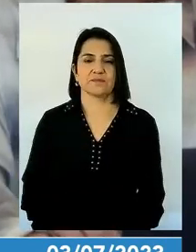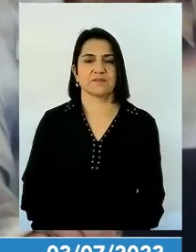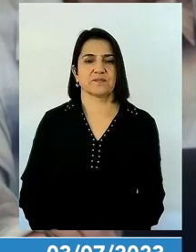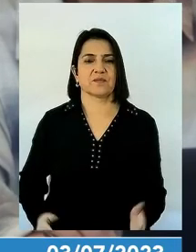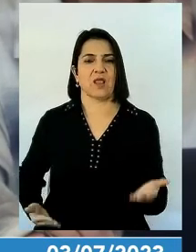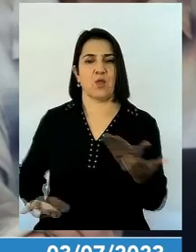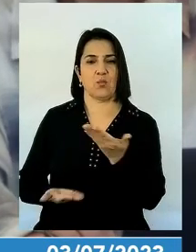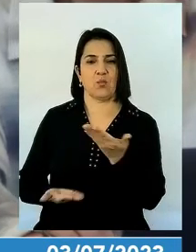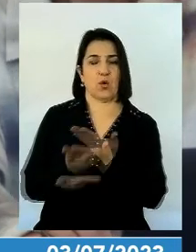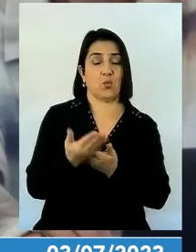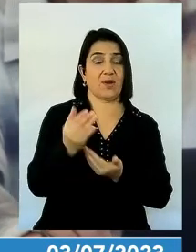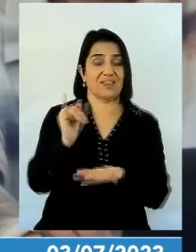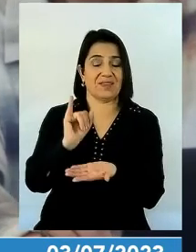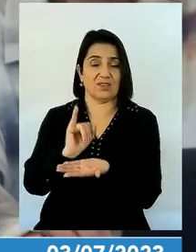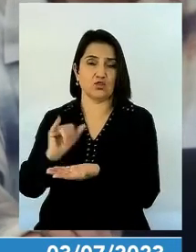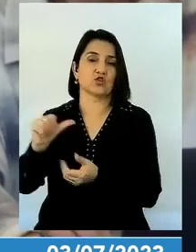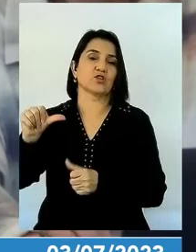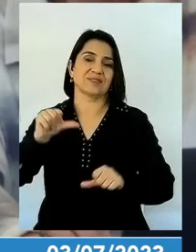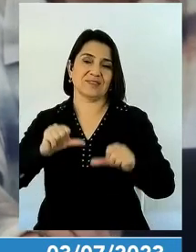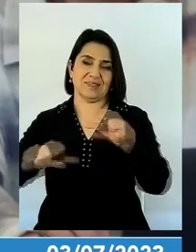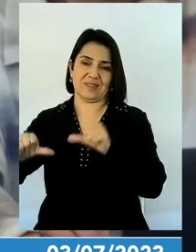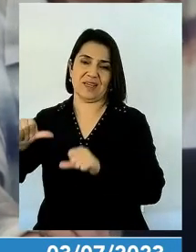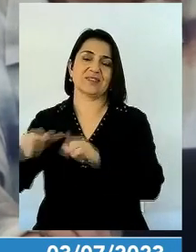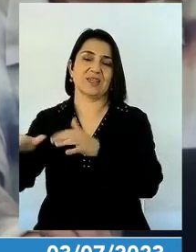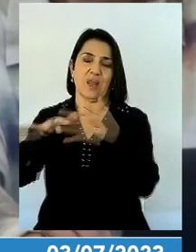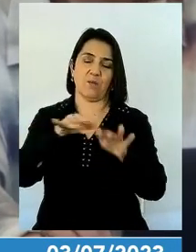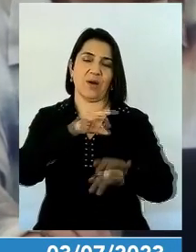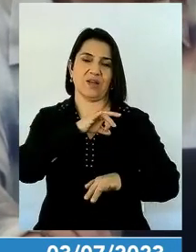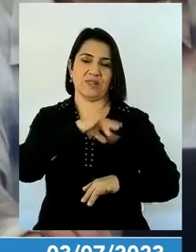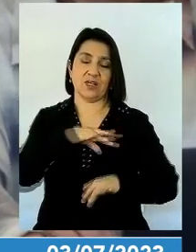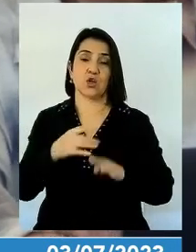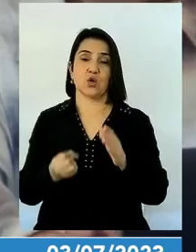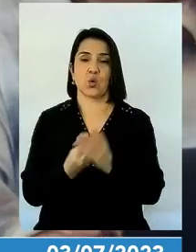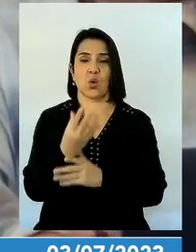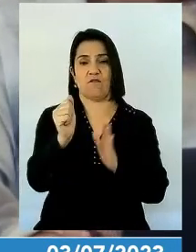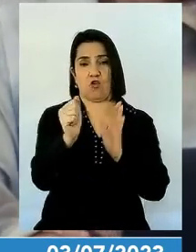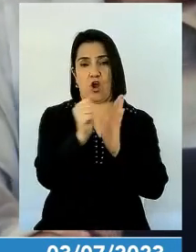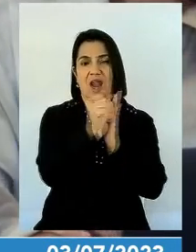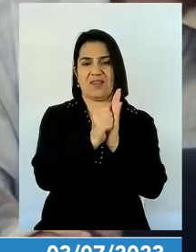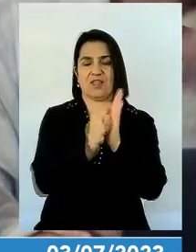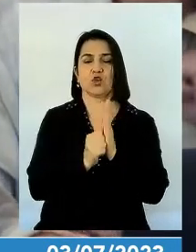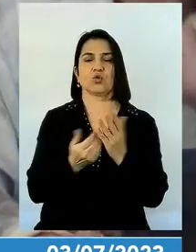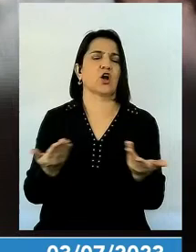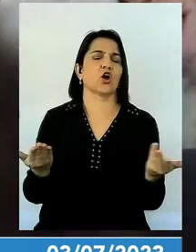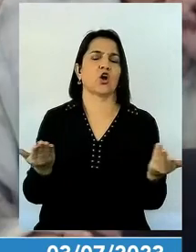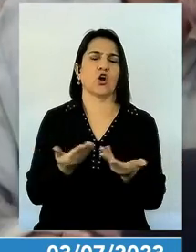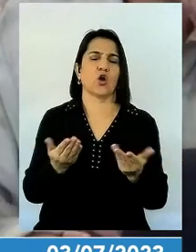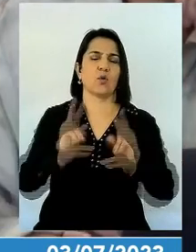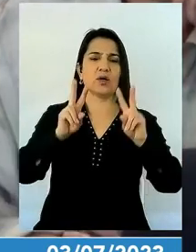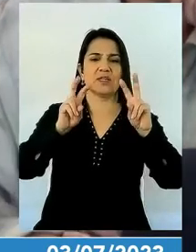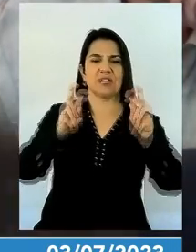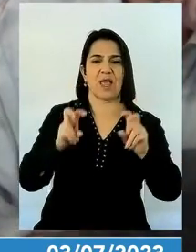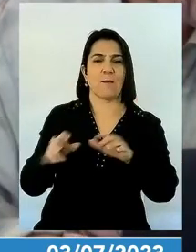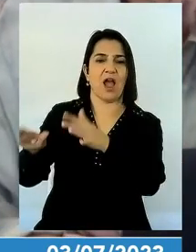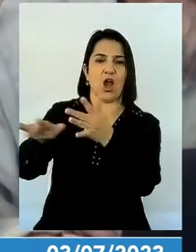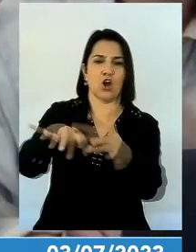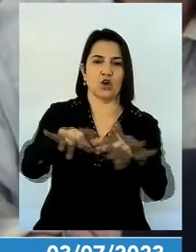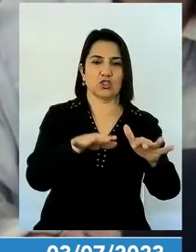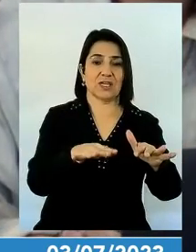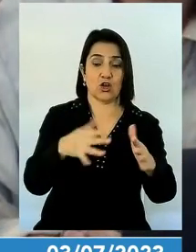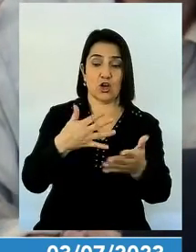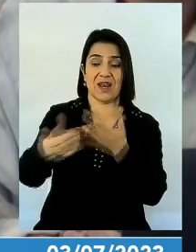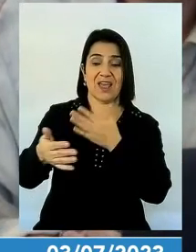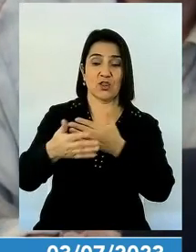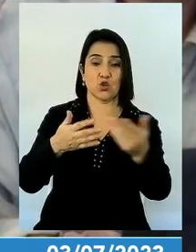de Ciencias del Mar son estos nuevos artículos como el océano y sus ecosistemas considerados como sujetos de derecho. Por tanto, los